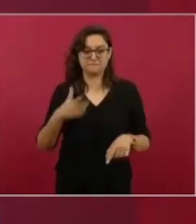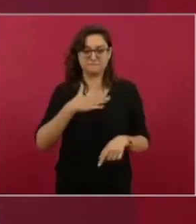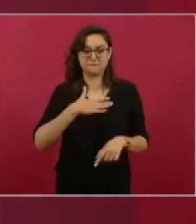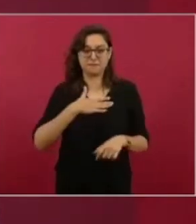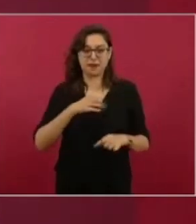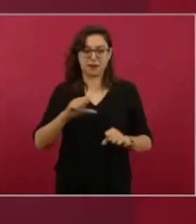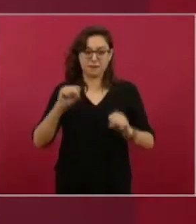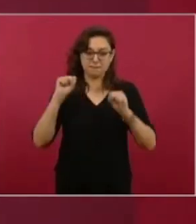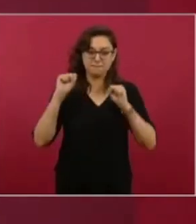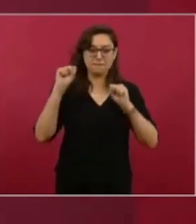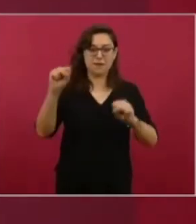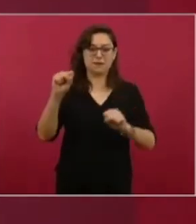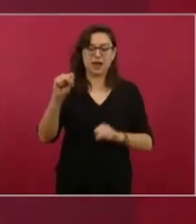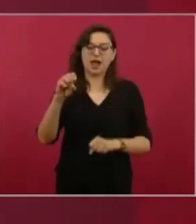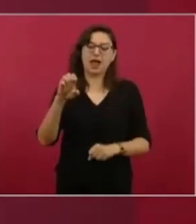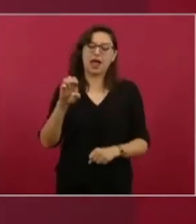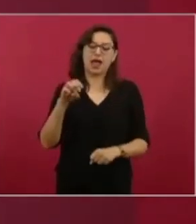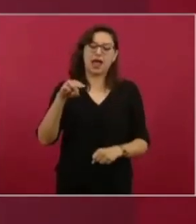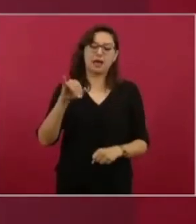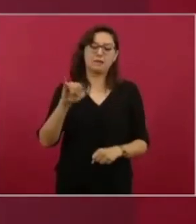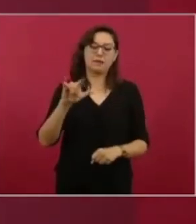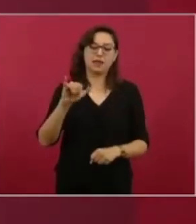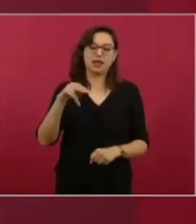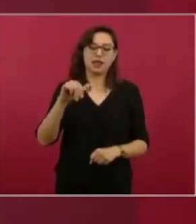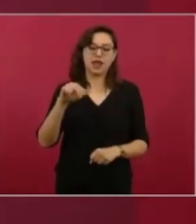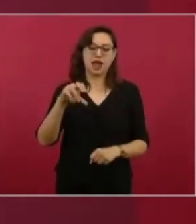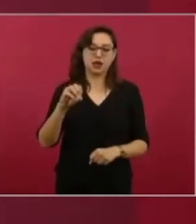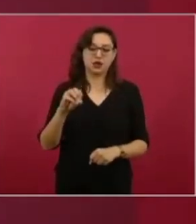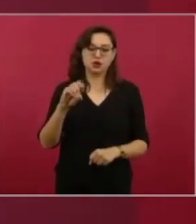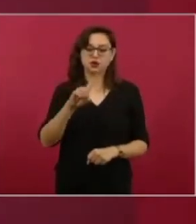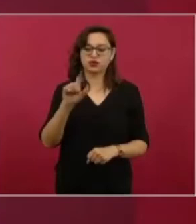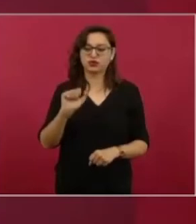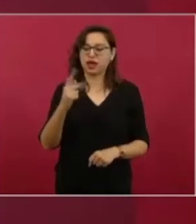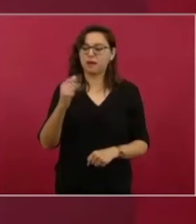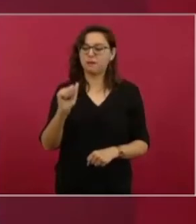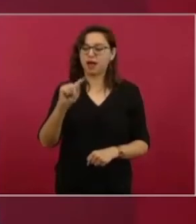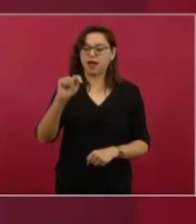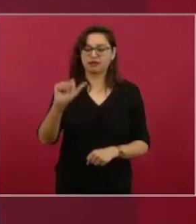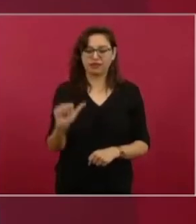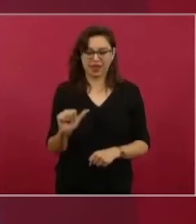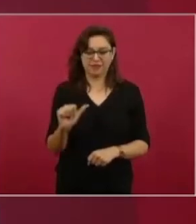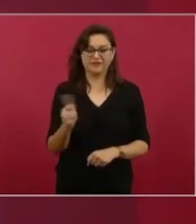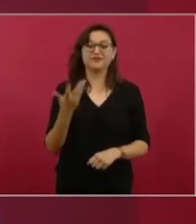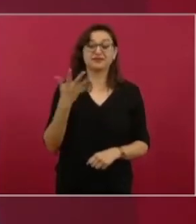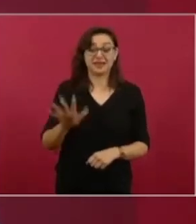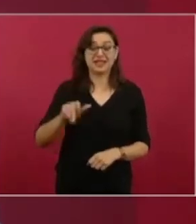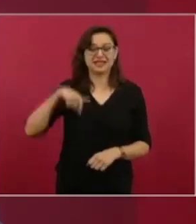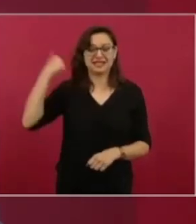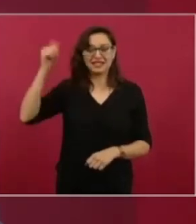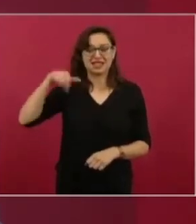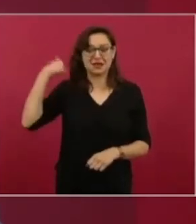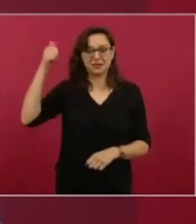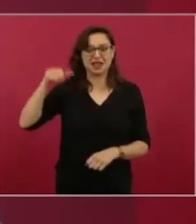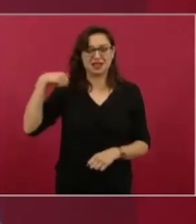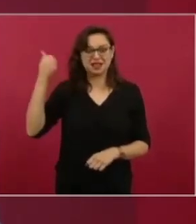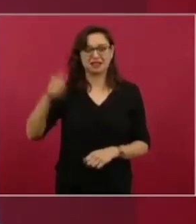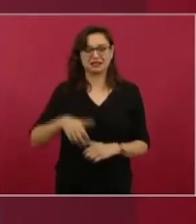viva Emiliano Zapata, porque es el 10 de abril.